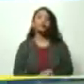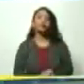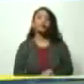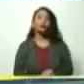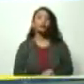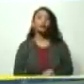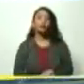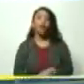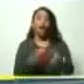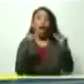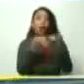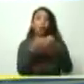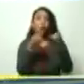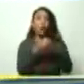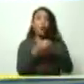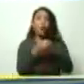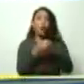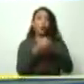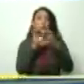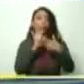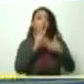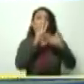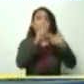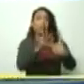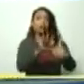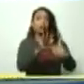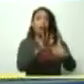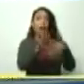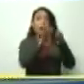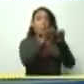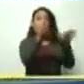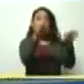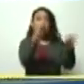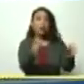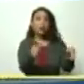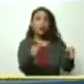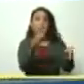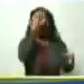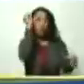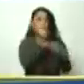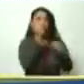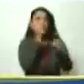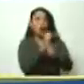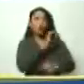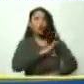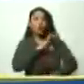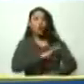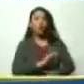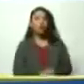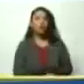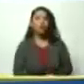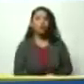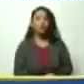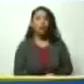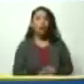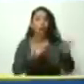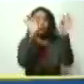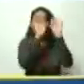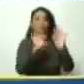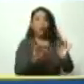la comisión que nos representó en la mesa de trabajo social de manera